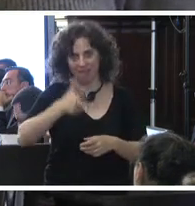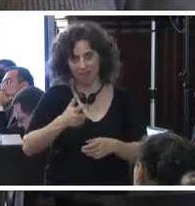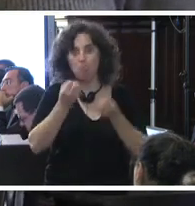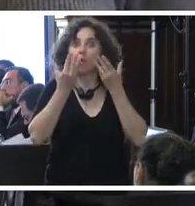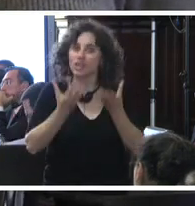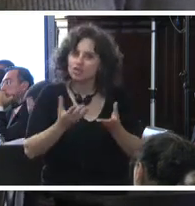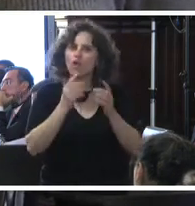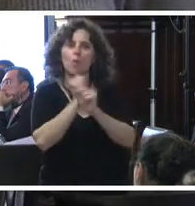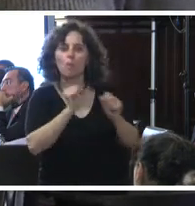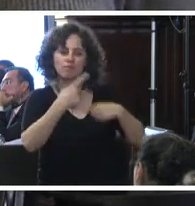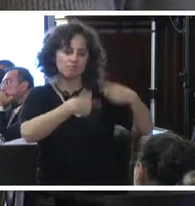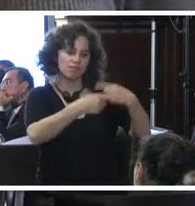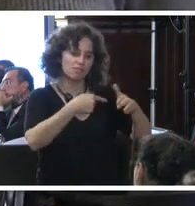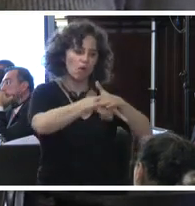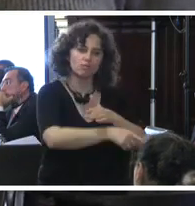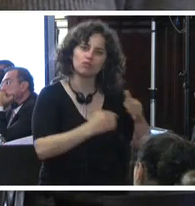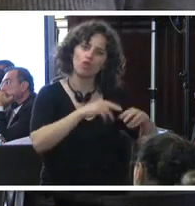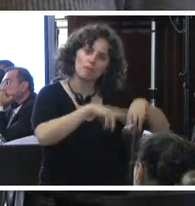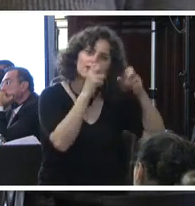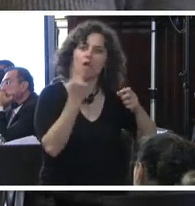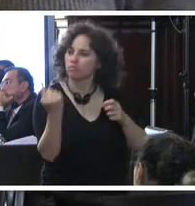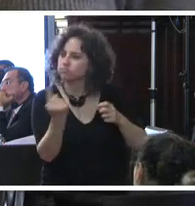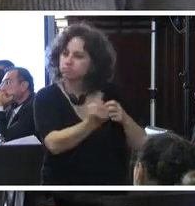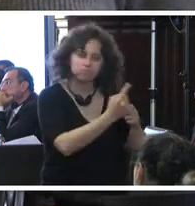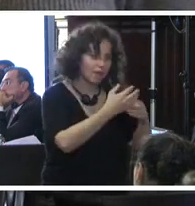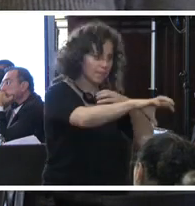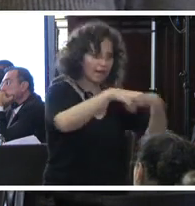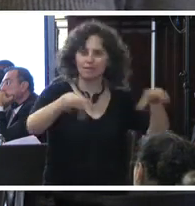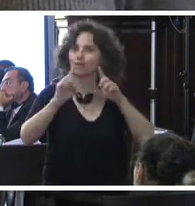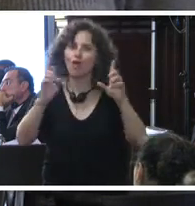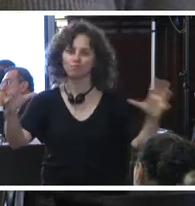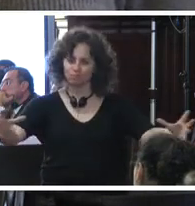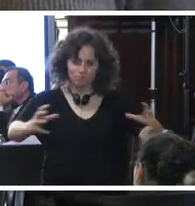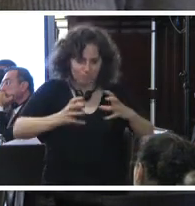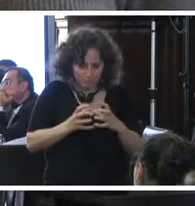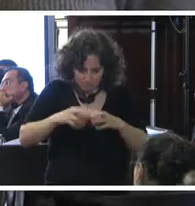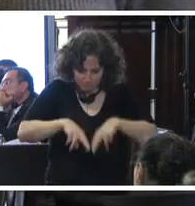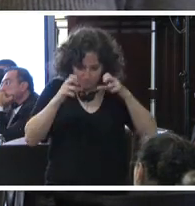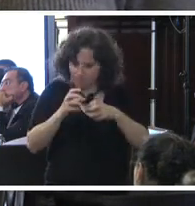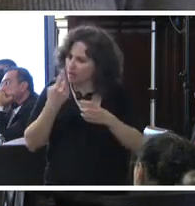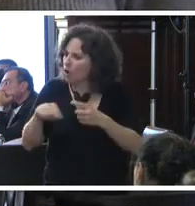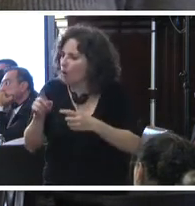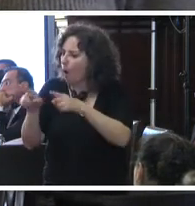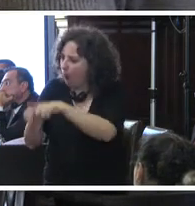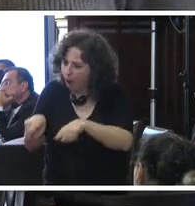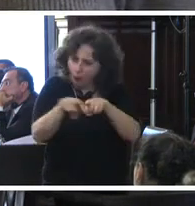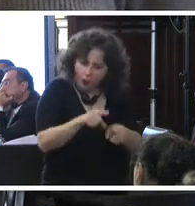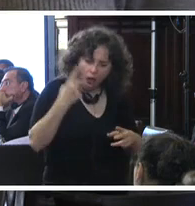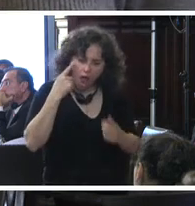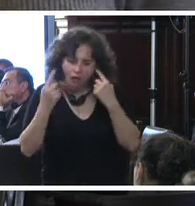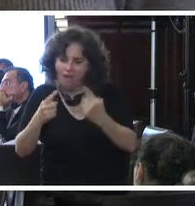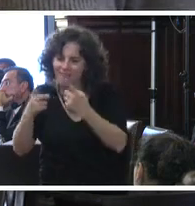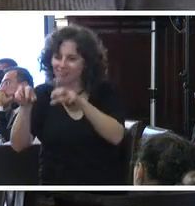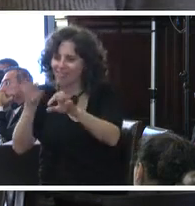no pueden seguir siendo investigados individualmente. Se debe tomar en cuenta el contexto y los patrones en las